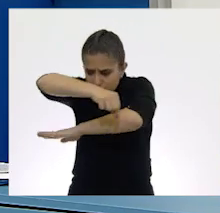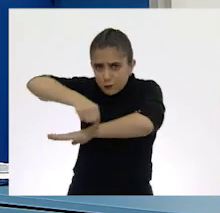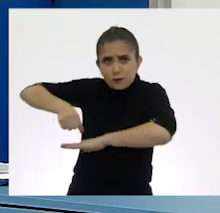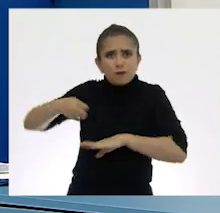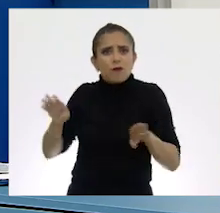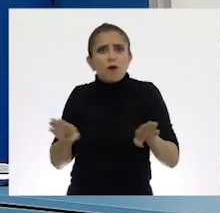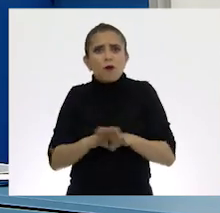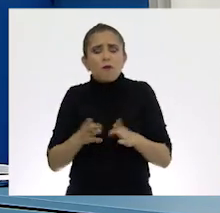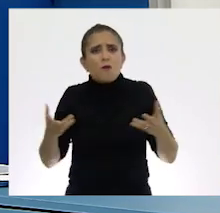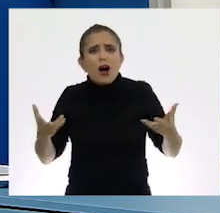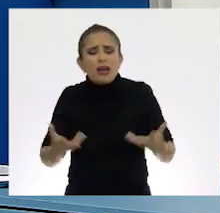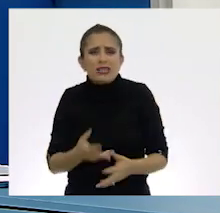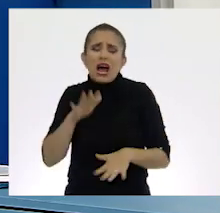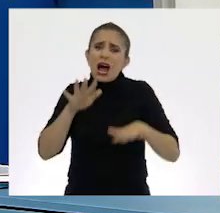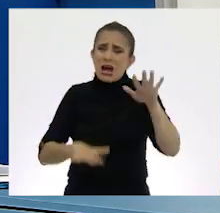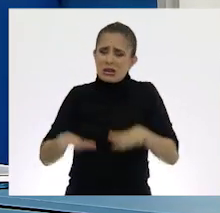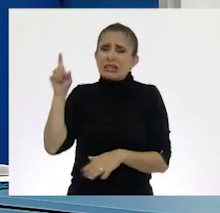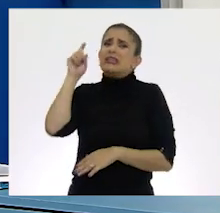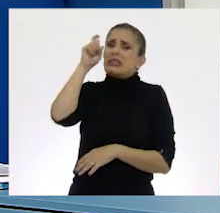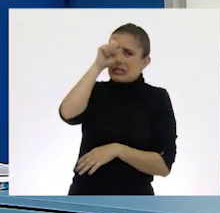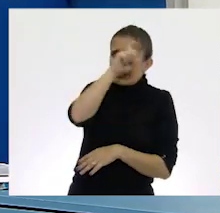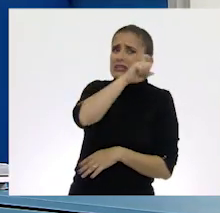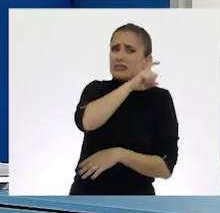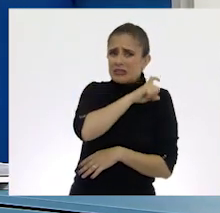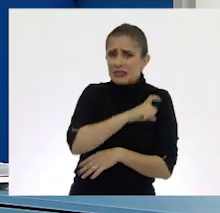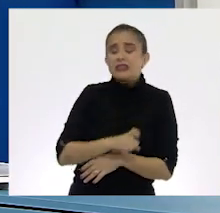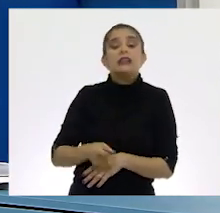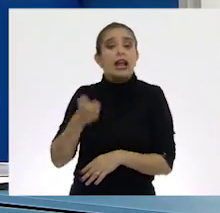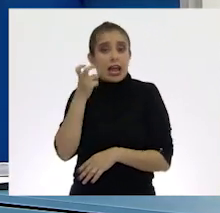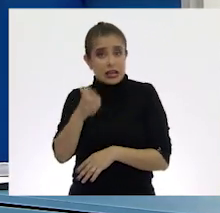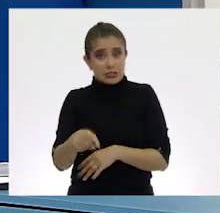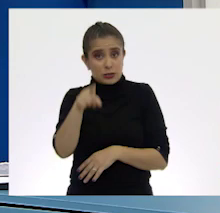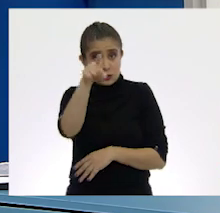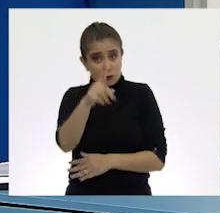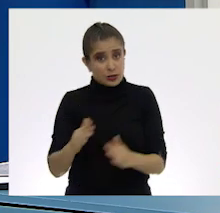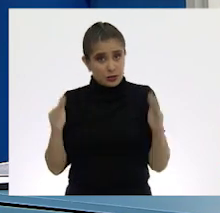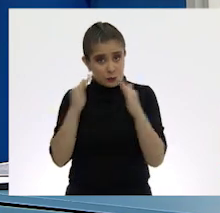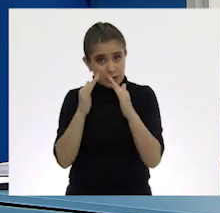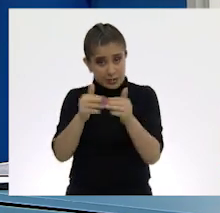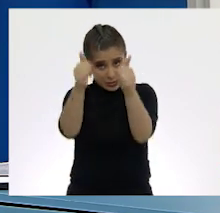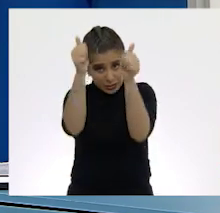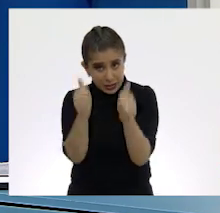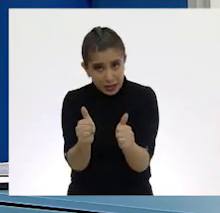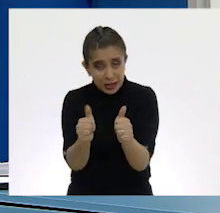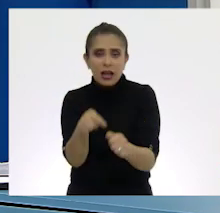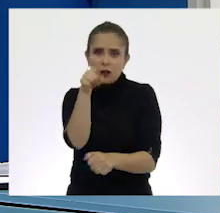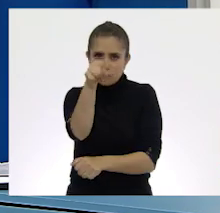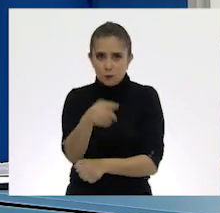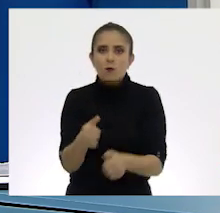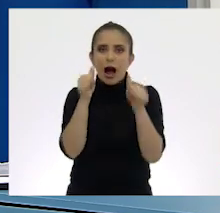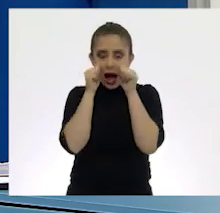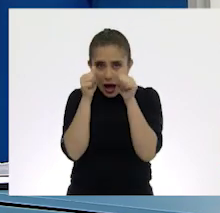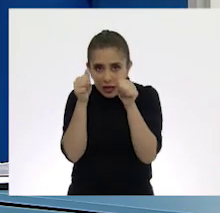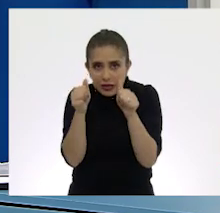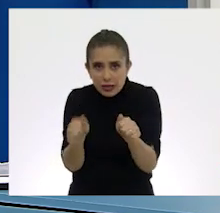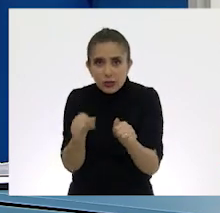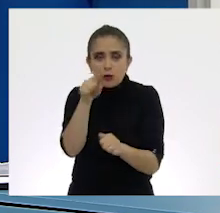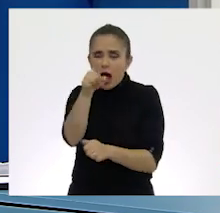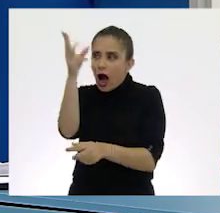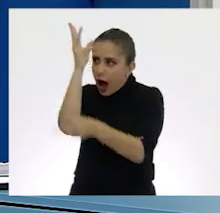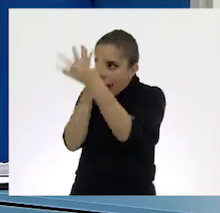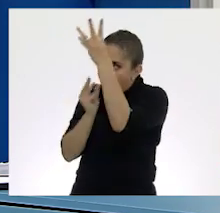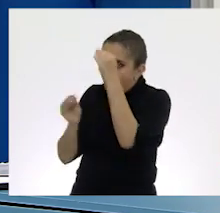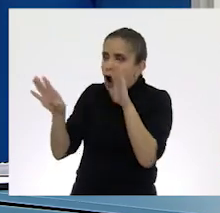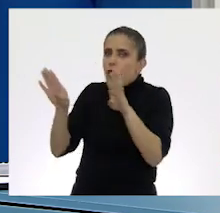nos complica un poquito. Y hoy en casa vamos a aprender cómo trazar un